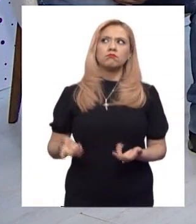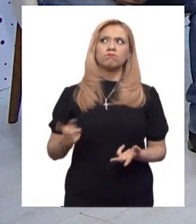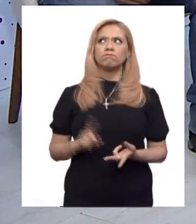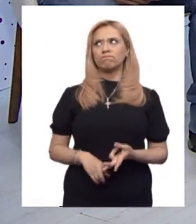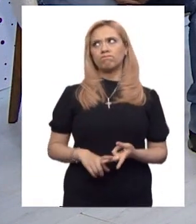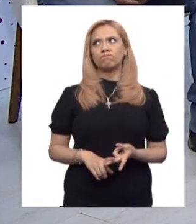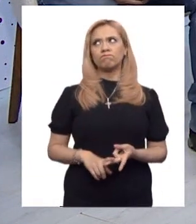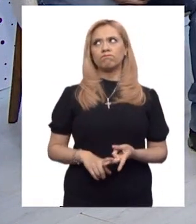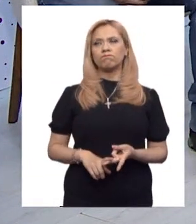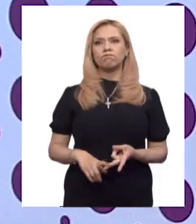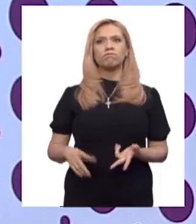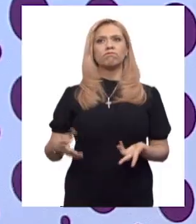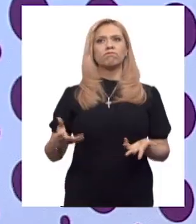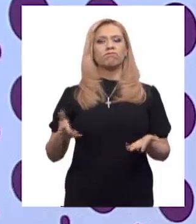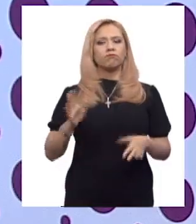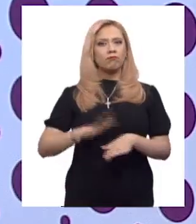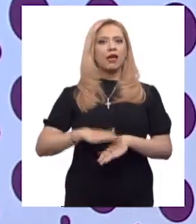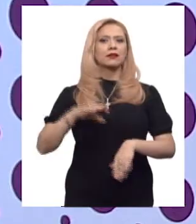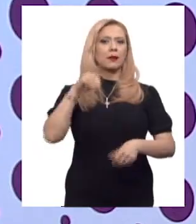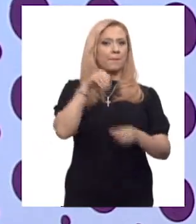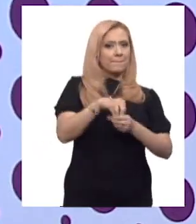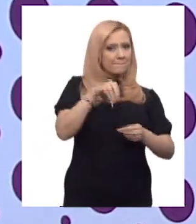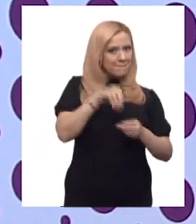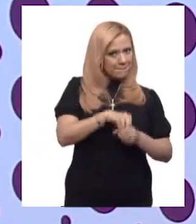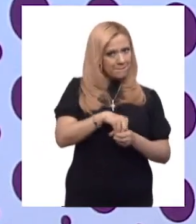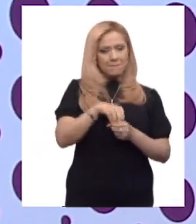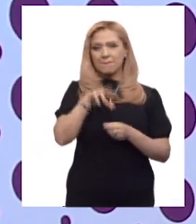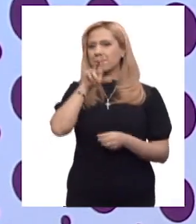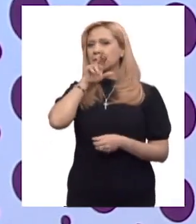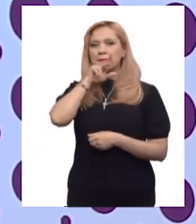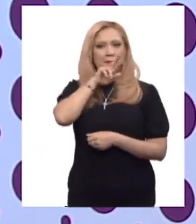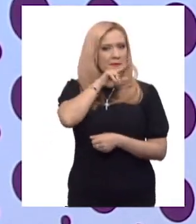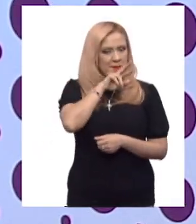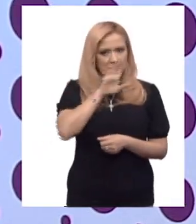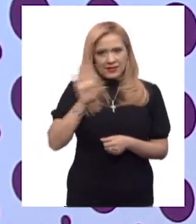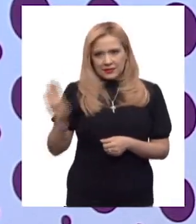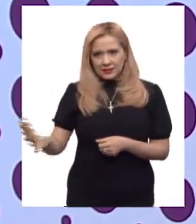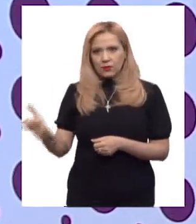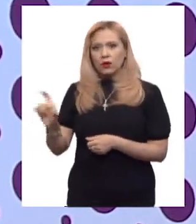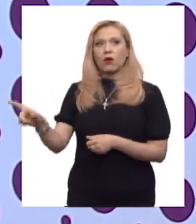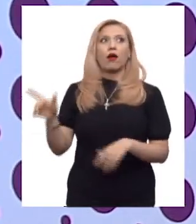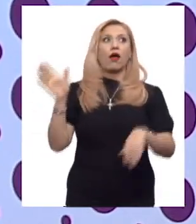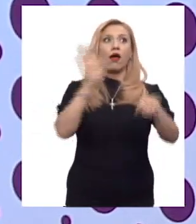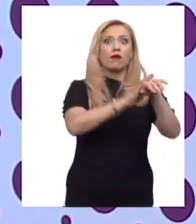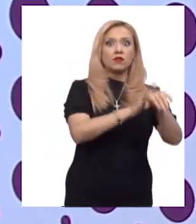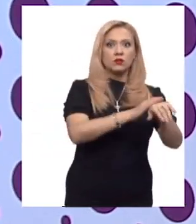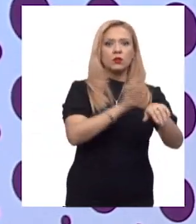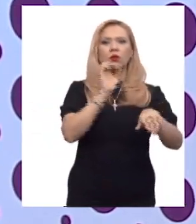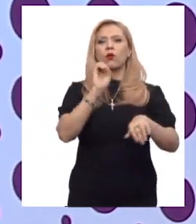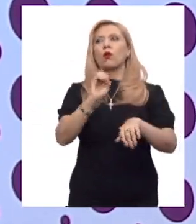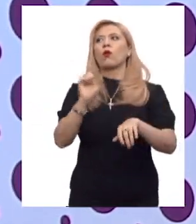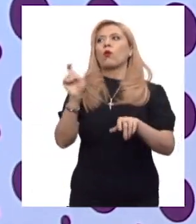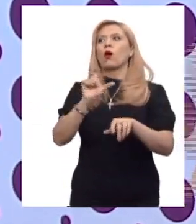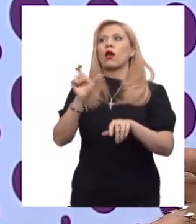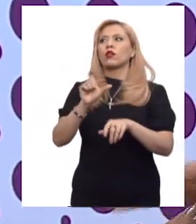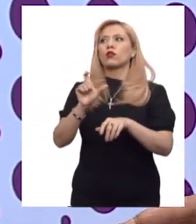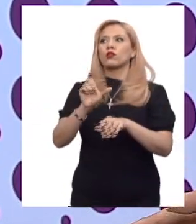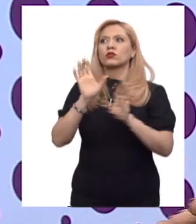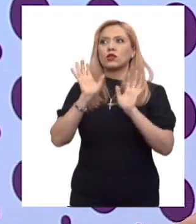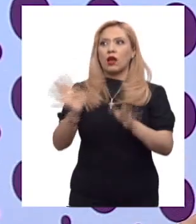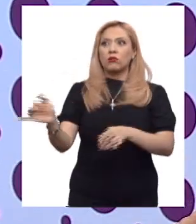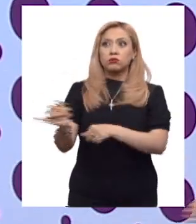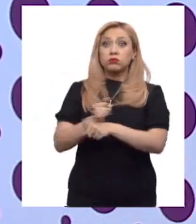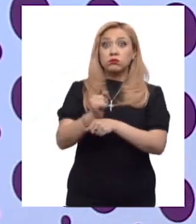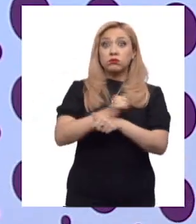que les garantice la confidencialidad, no solo en el momento de presentar la alerta, sino también en el momento de que se va a procesar